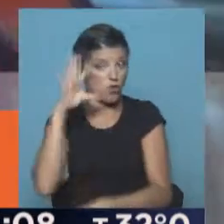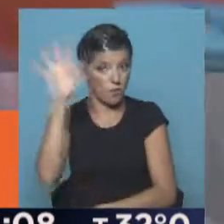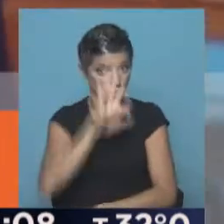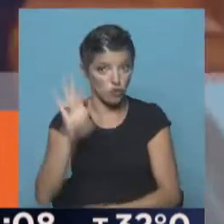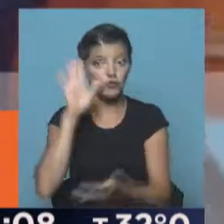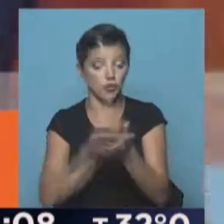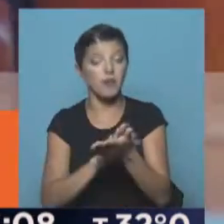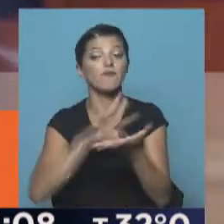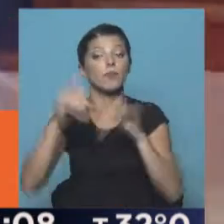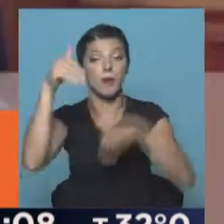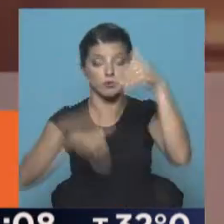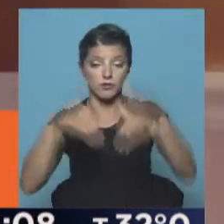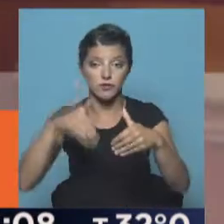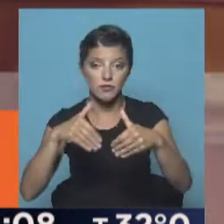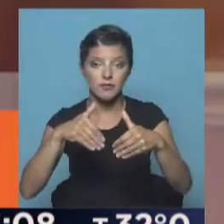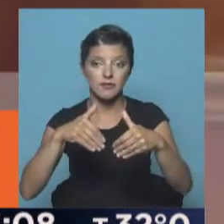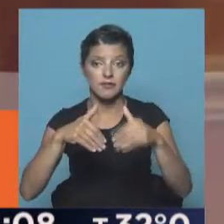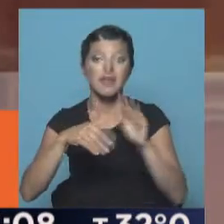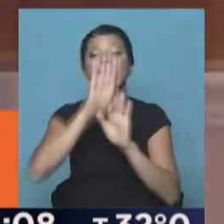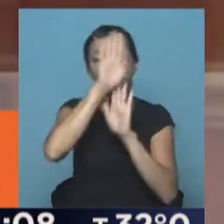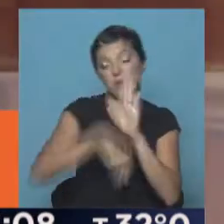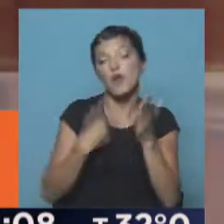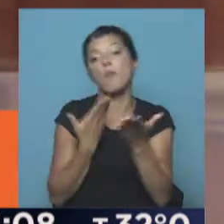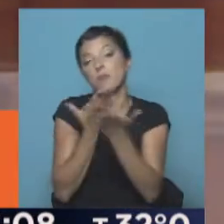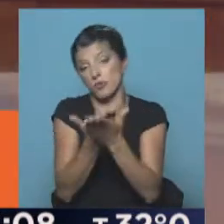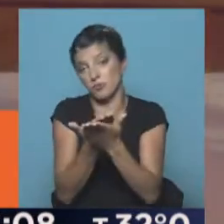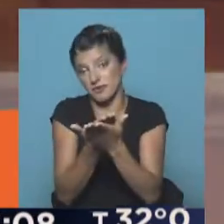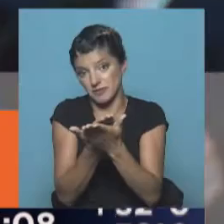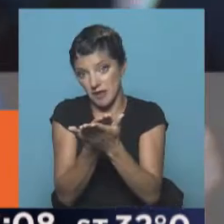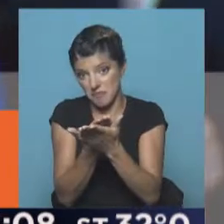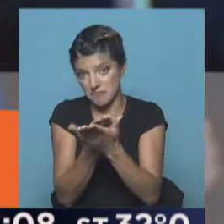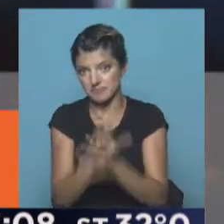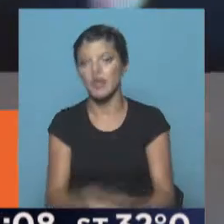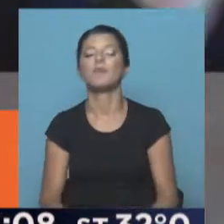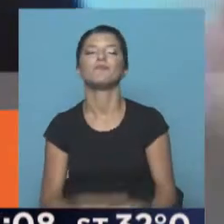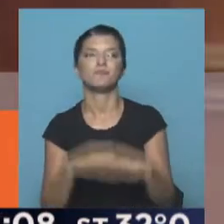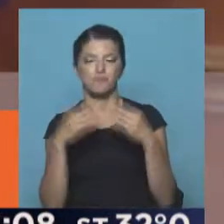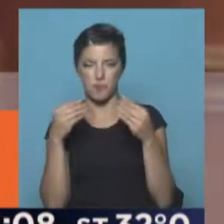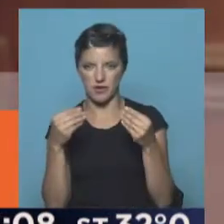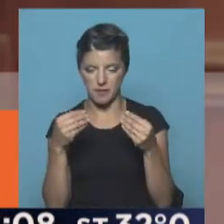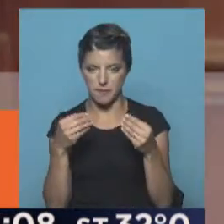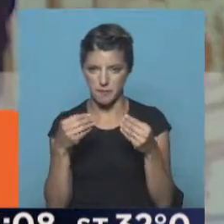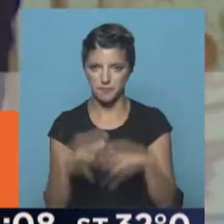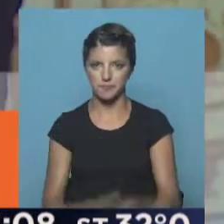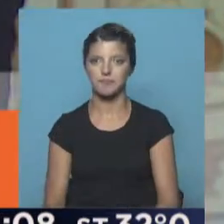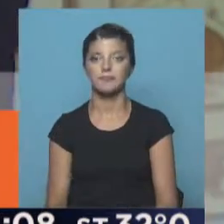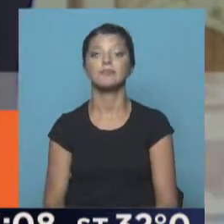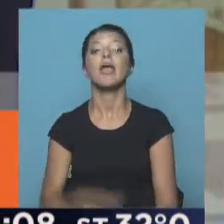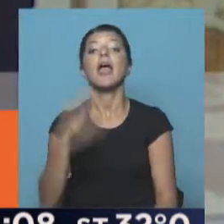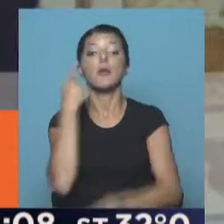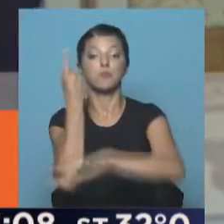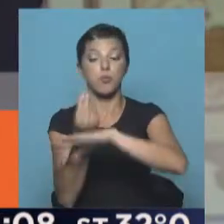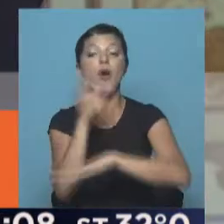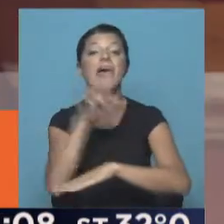intención de votar, por ello es la menos interesada por las propuestas que el partido sí tiene. Porque también en esto Grillo es un rara avis,